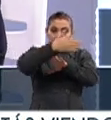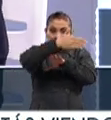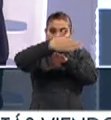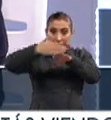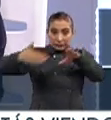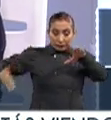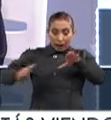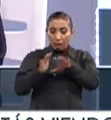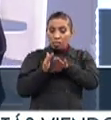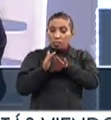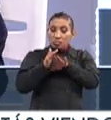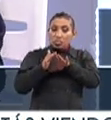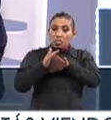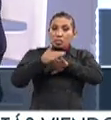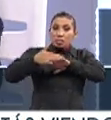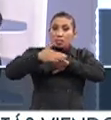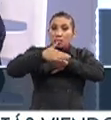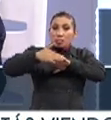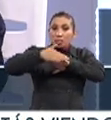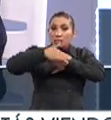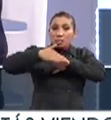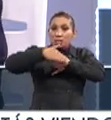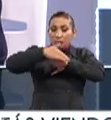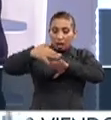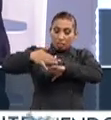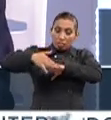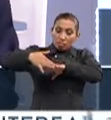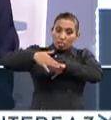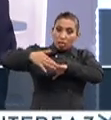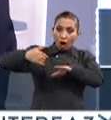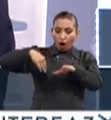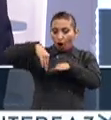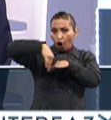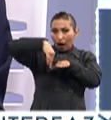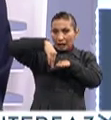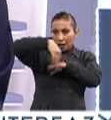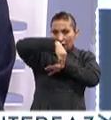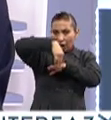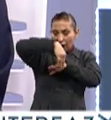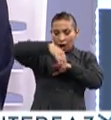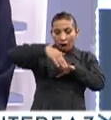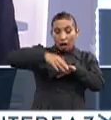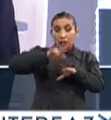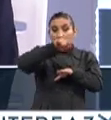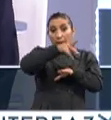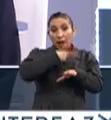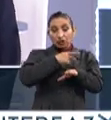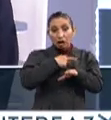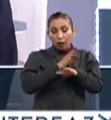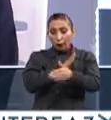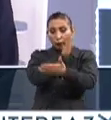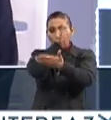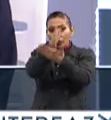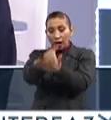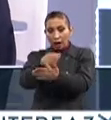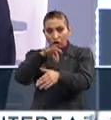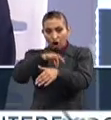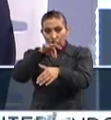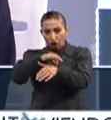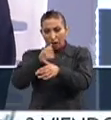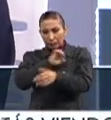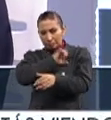recta y limar siempre el área de las orillas. Si los pacientes acuden con un podólogo a realizar